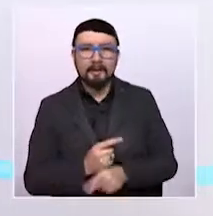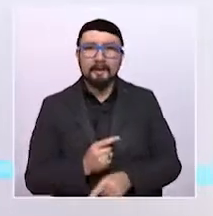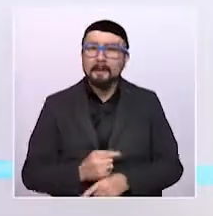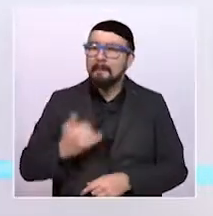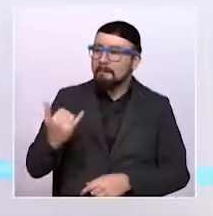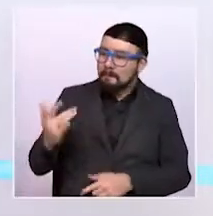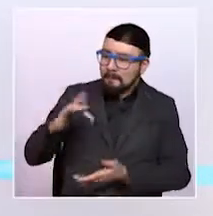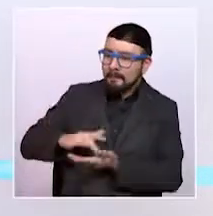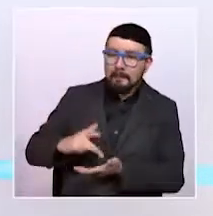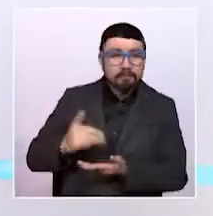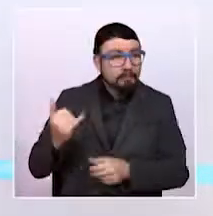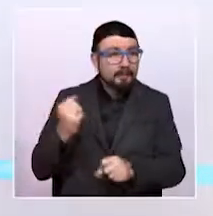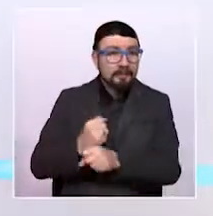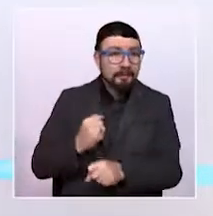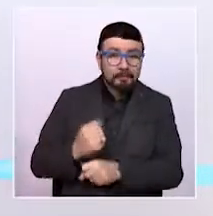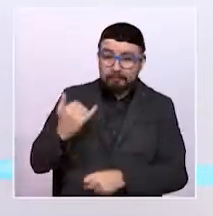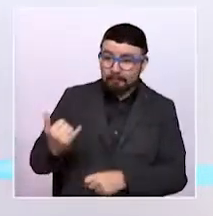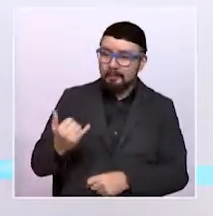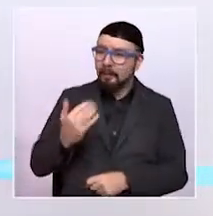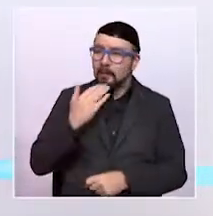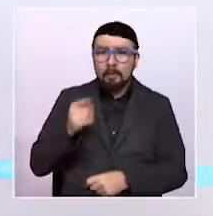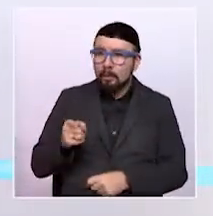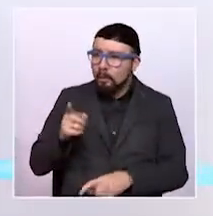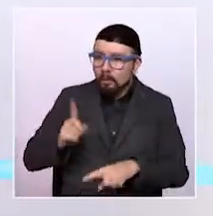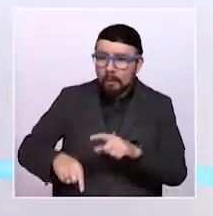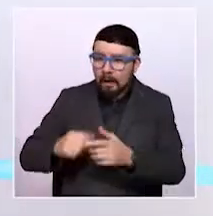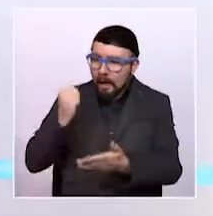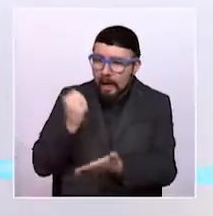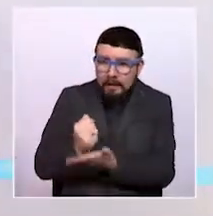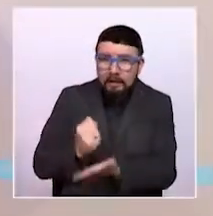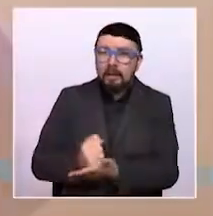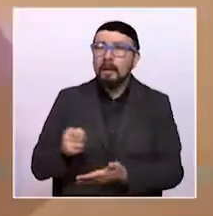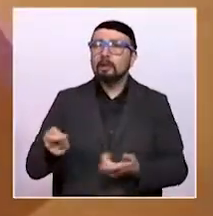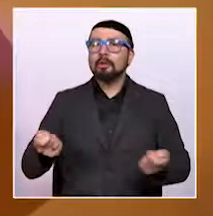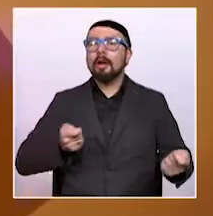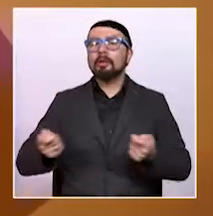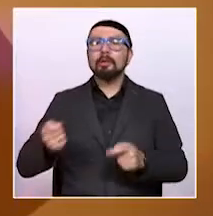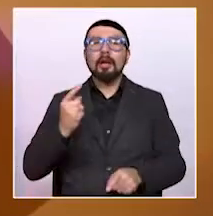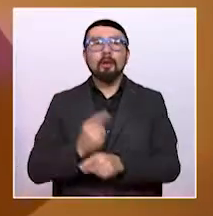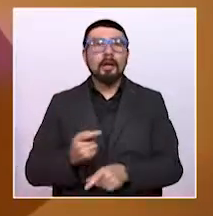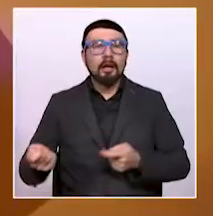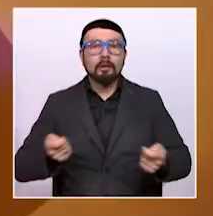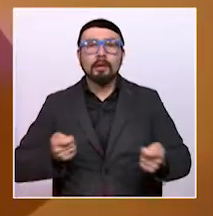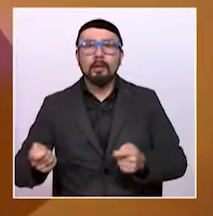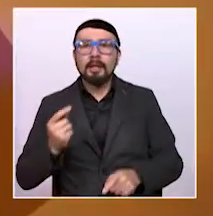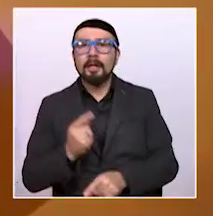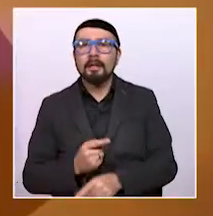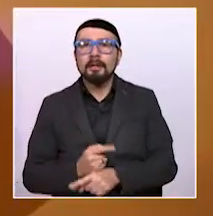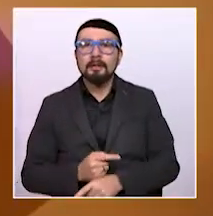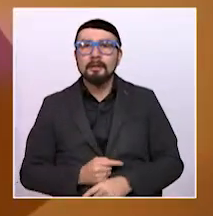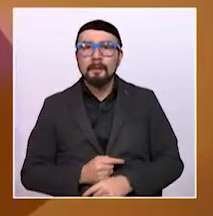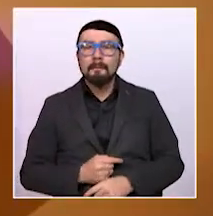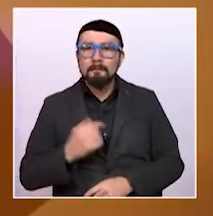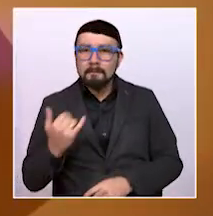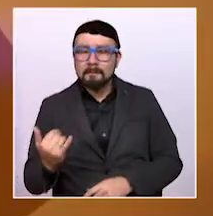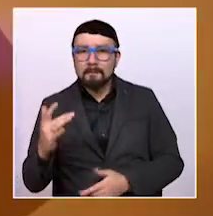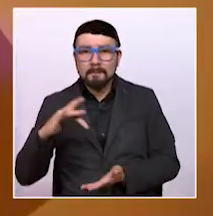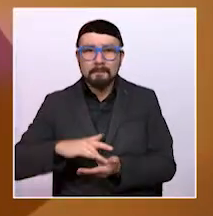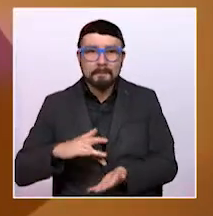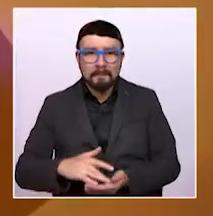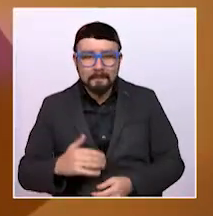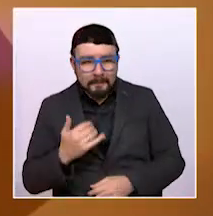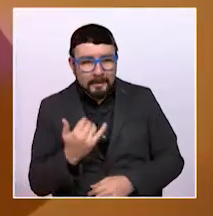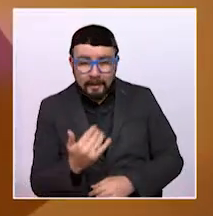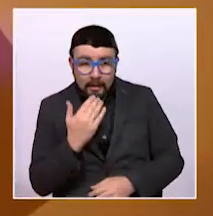yo no le puedo exigir lo que le exijo una paciente no embarazada a una mujer embarazada porque las posibles pacientes durante el